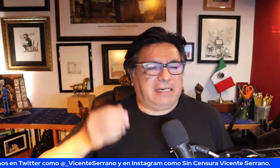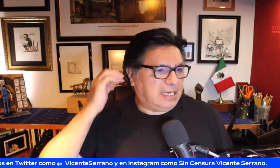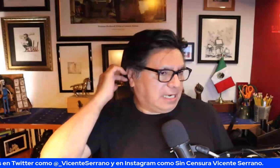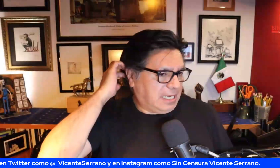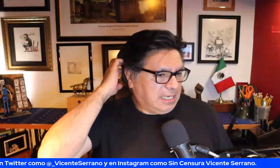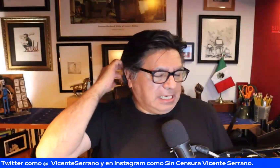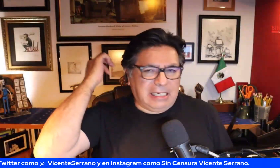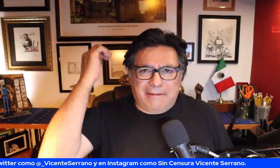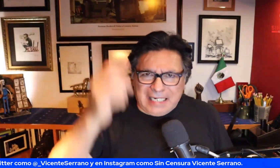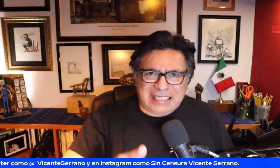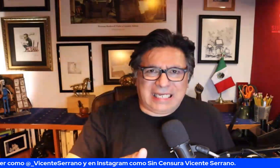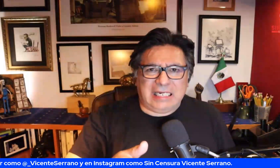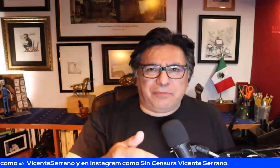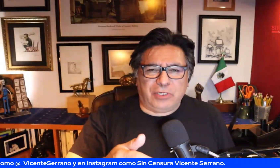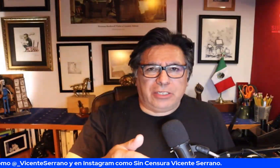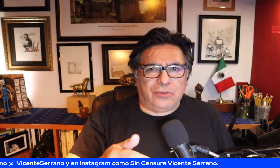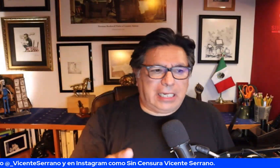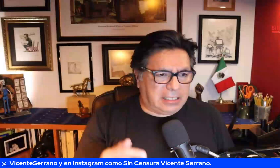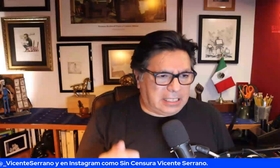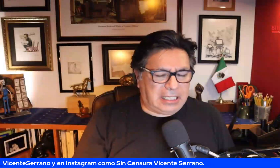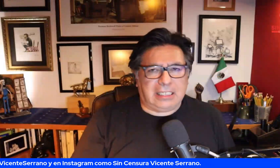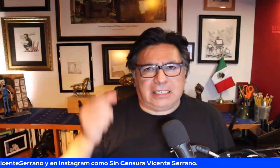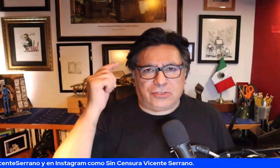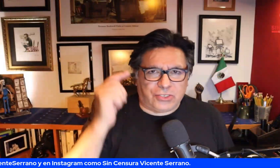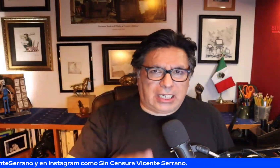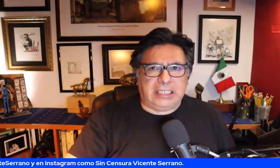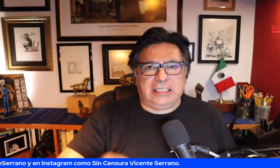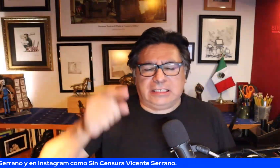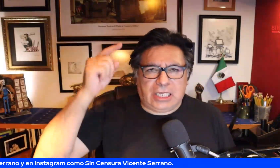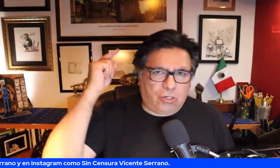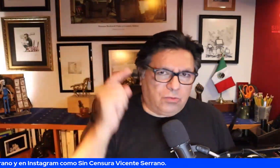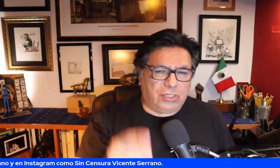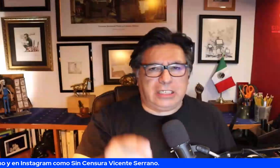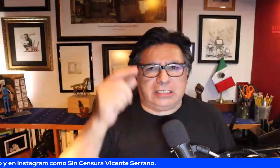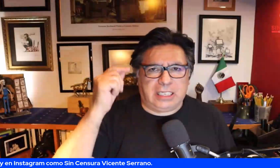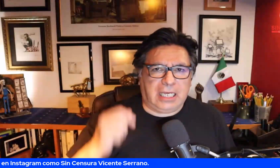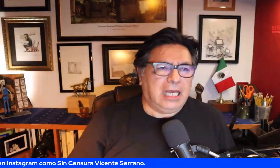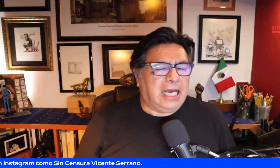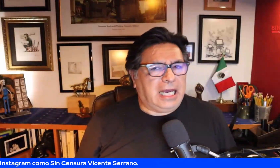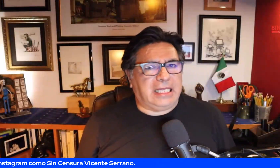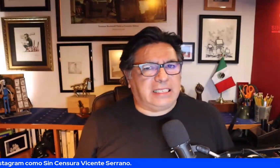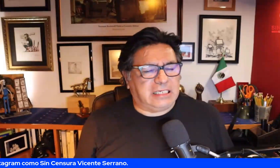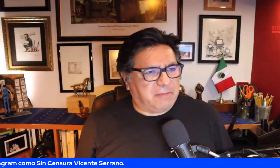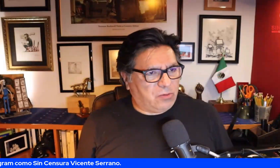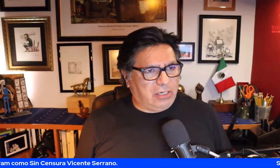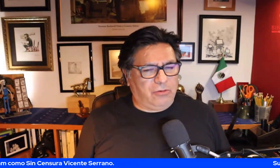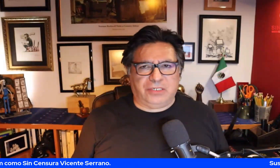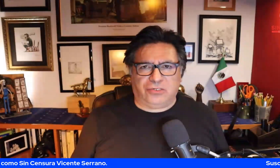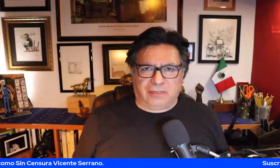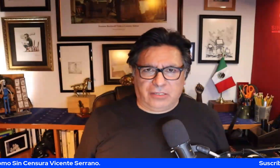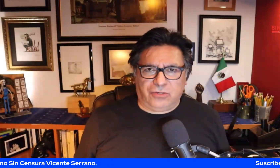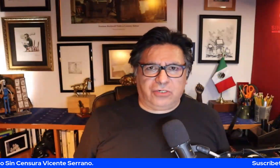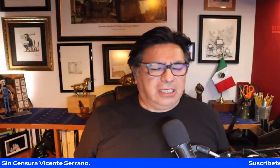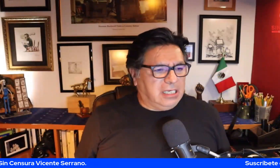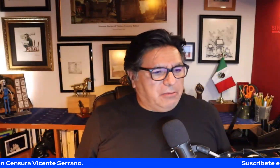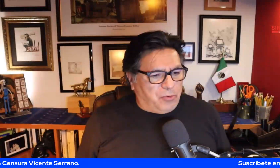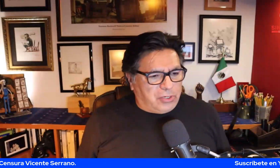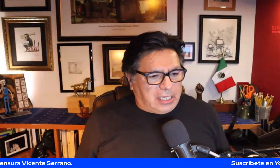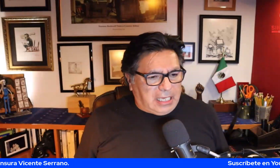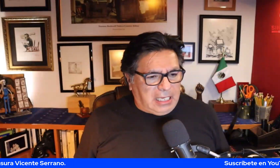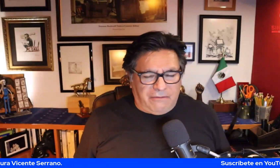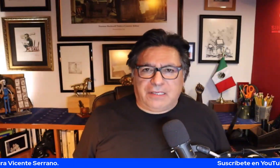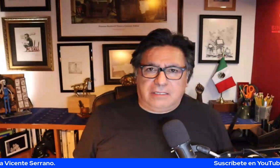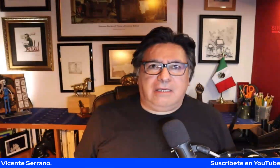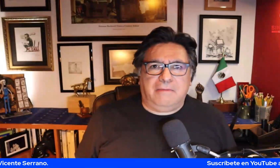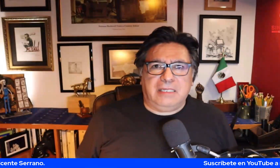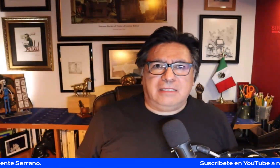Casa Blanca? ¿Le van a seguir poniendo la etiqueta de socialista, comunista a Andrés Manuel López Obrador?